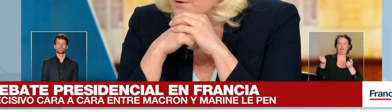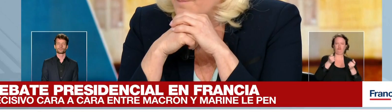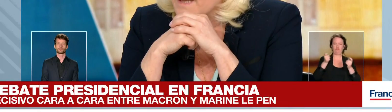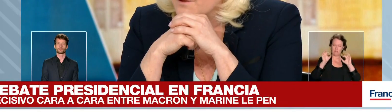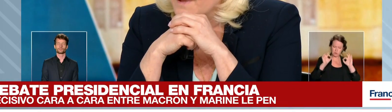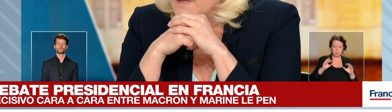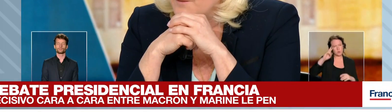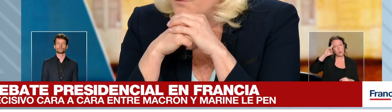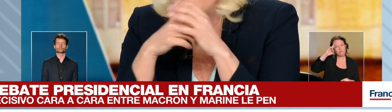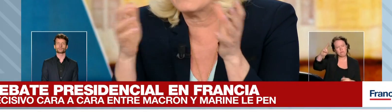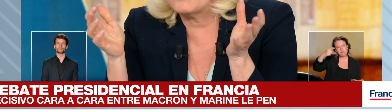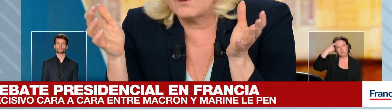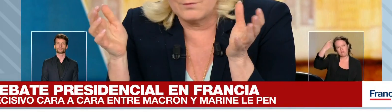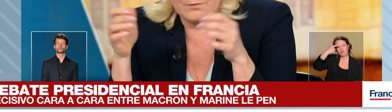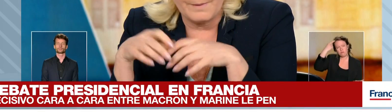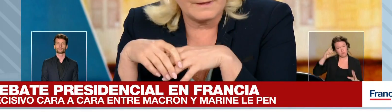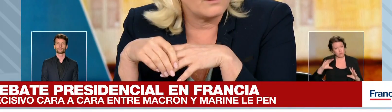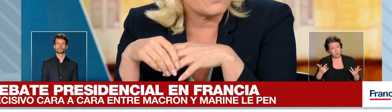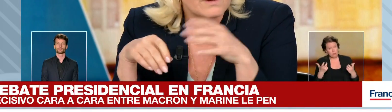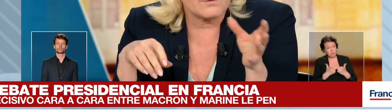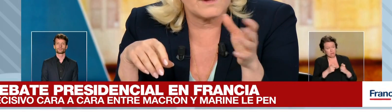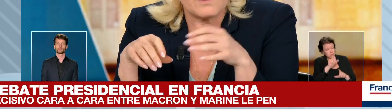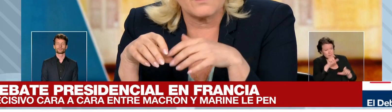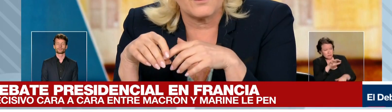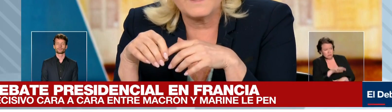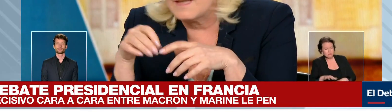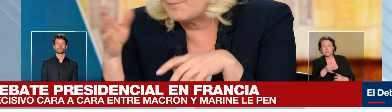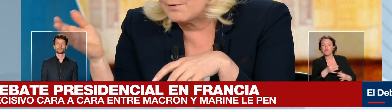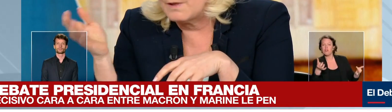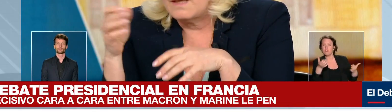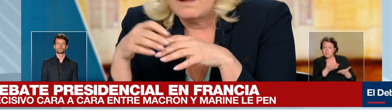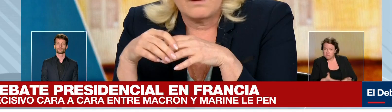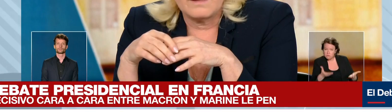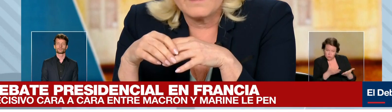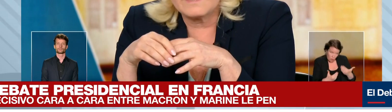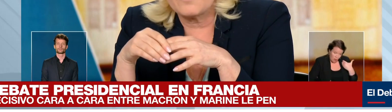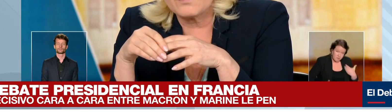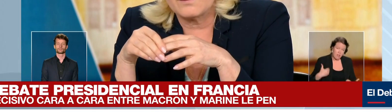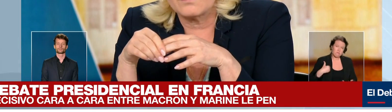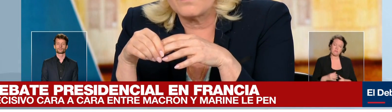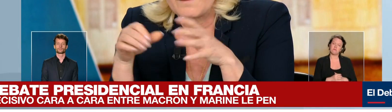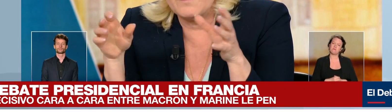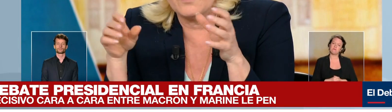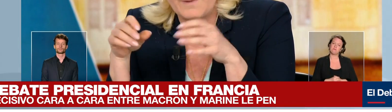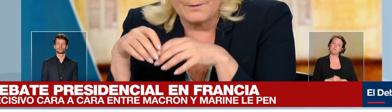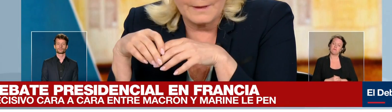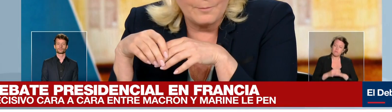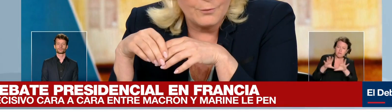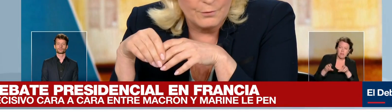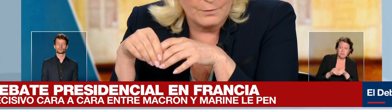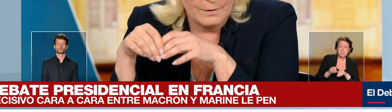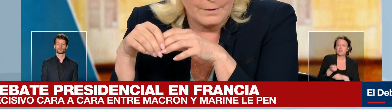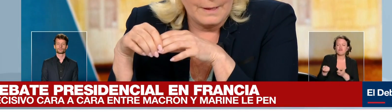de los asuntos de Estado, el sentido común, por ejemplo, de ayudar a nuestros compatriotas más vulnerables, a los discapacitados,